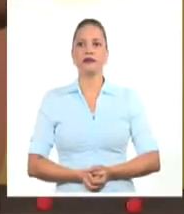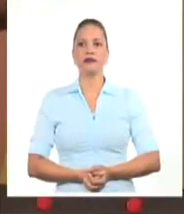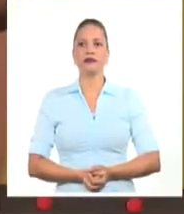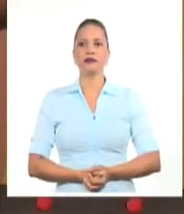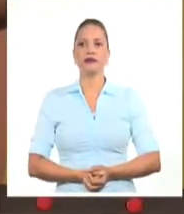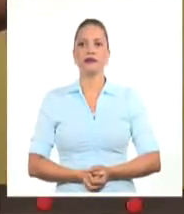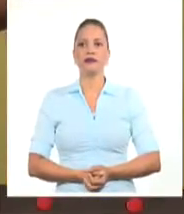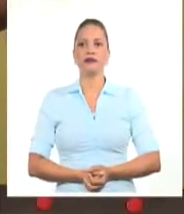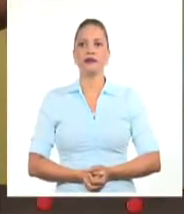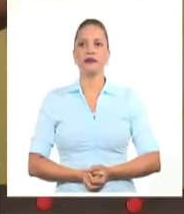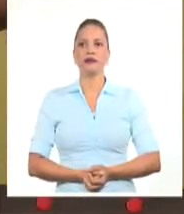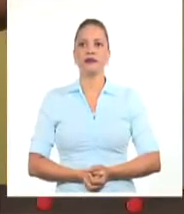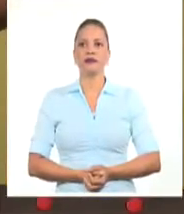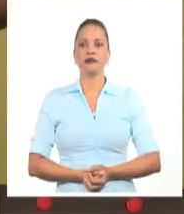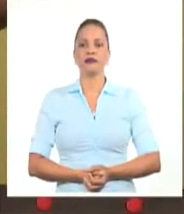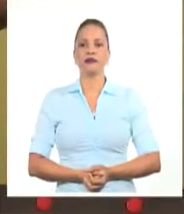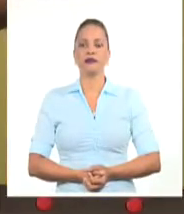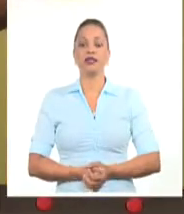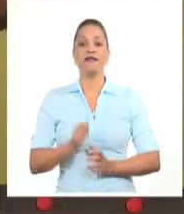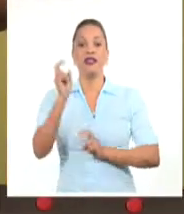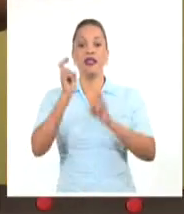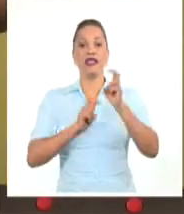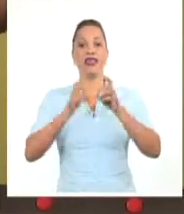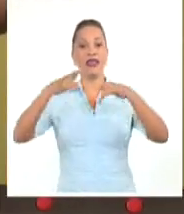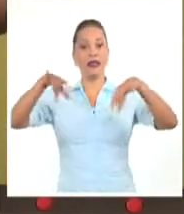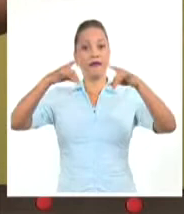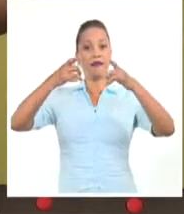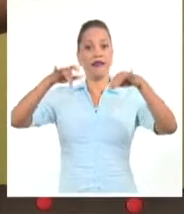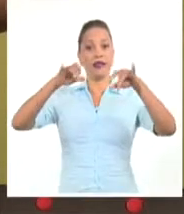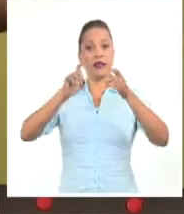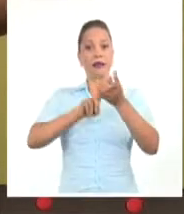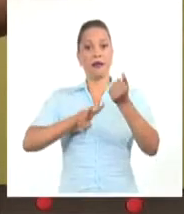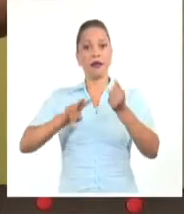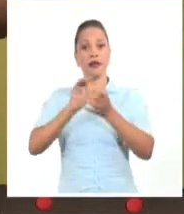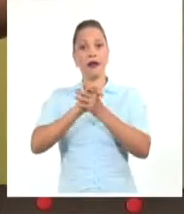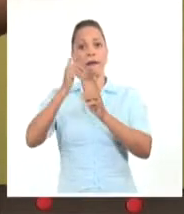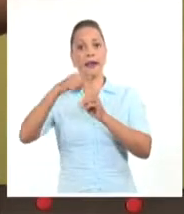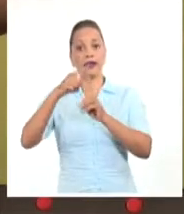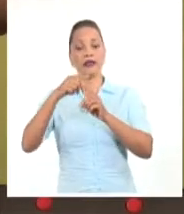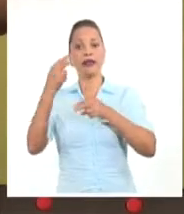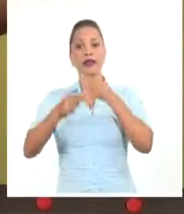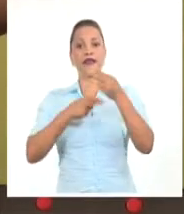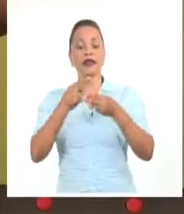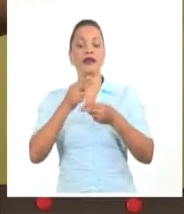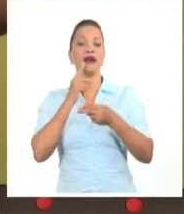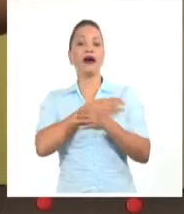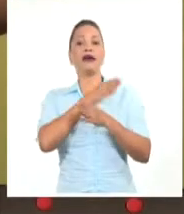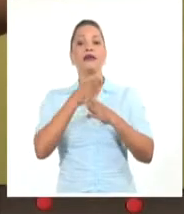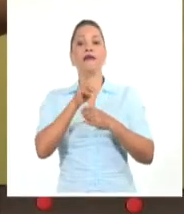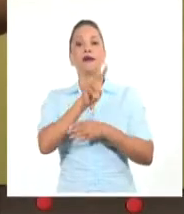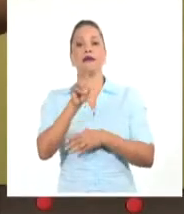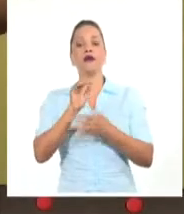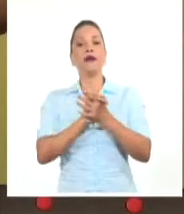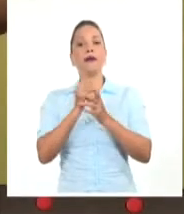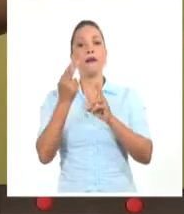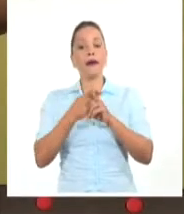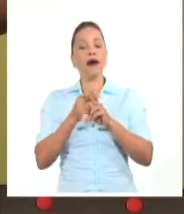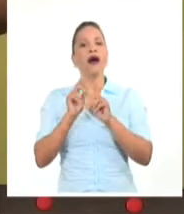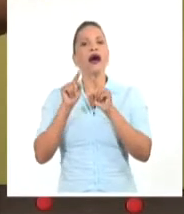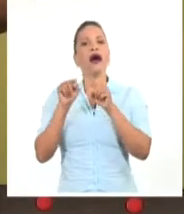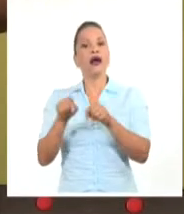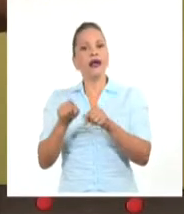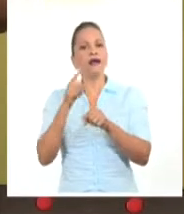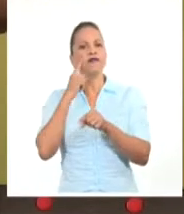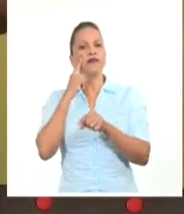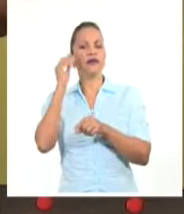Y del Festitaller de Títeres de Matanzas, que se desarrolla en esa provincia hasta el día 22 de mayo, nos llega la actualización de un equipo especial de